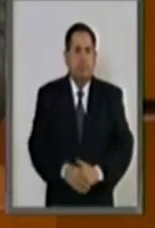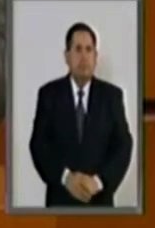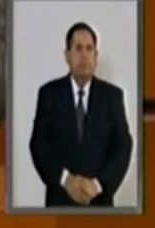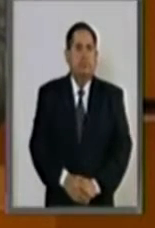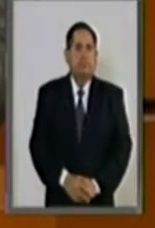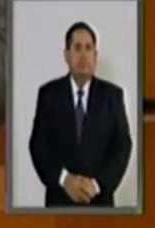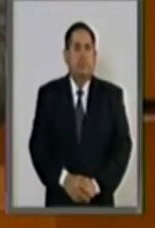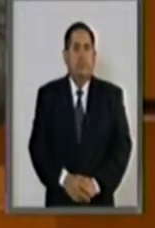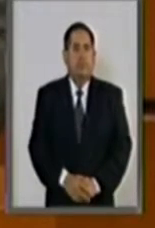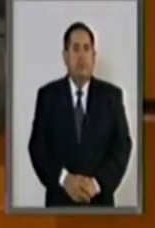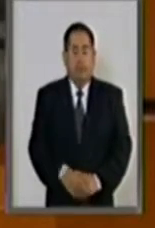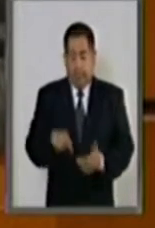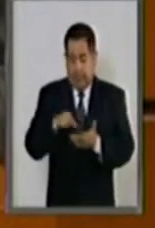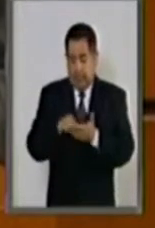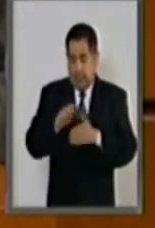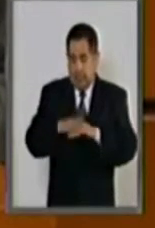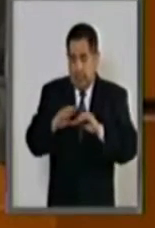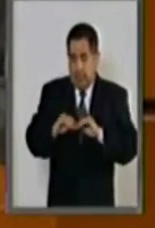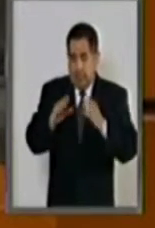Precisa